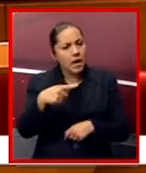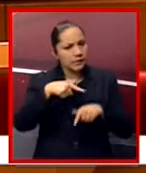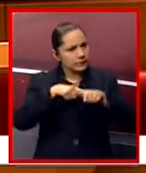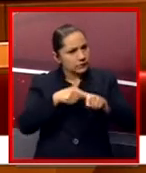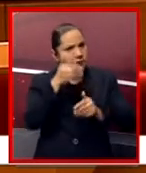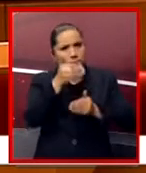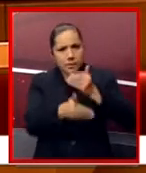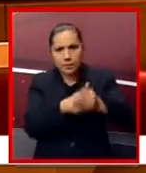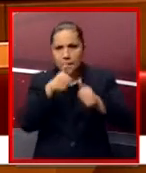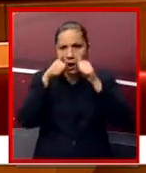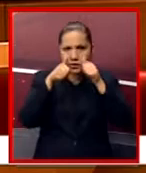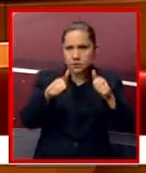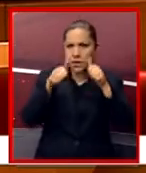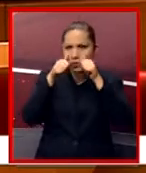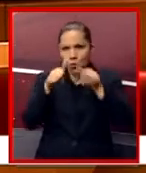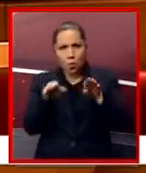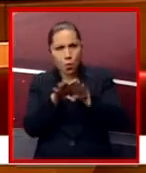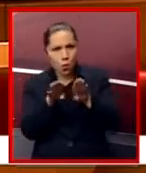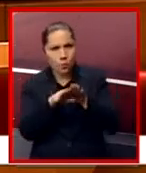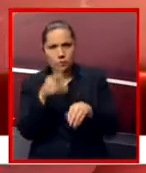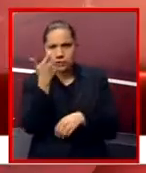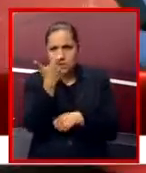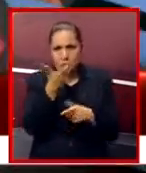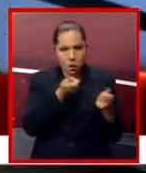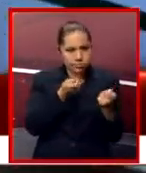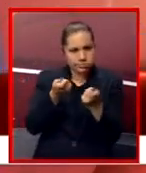del desempeño de las finanzas públicas.